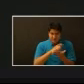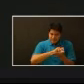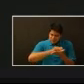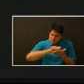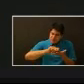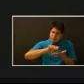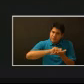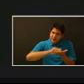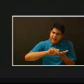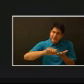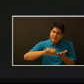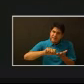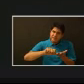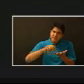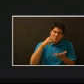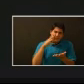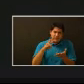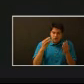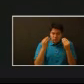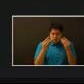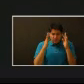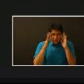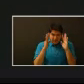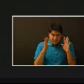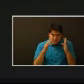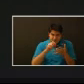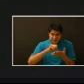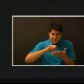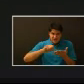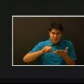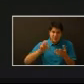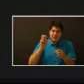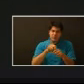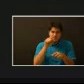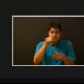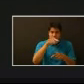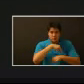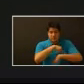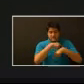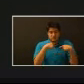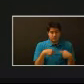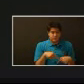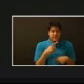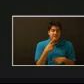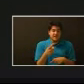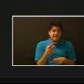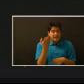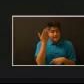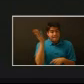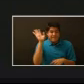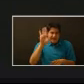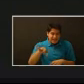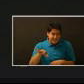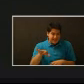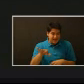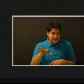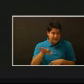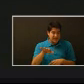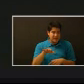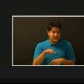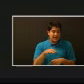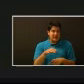usted subraya su Biblia, si no anótelo, pero anótelo más que en su cuaderno, en su corazón. Dice, mañana